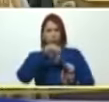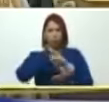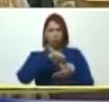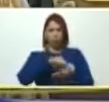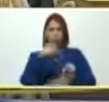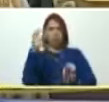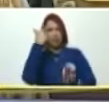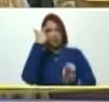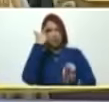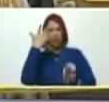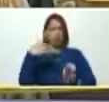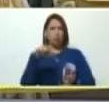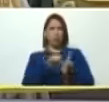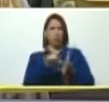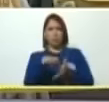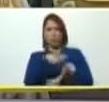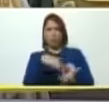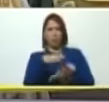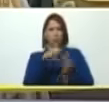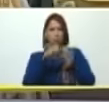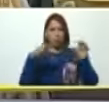de educación, de salud,